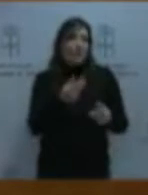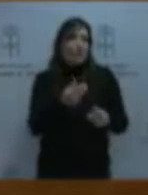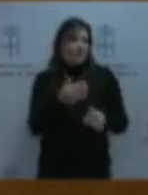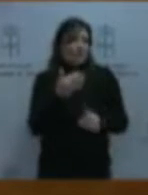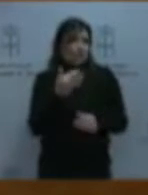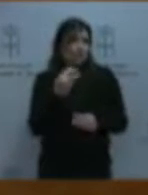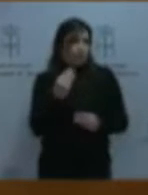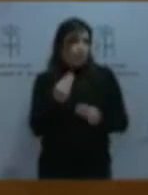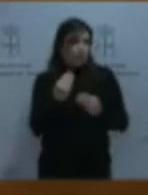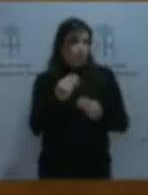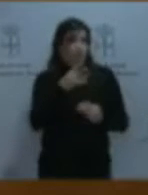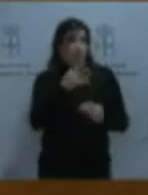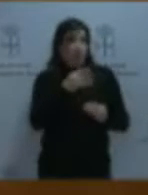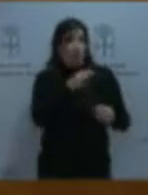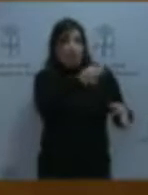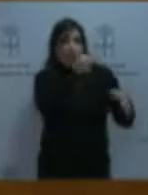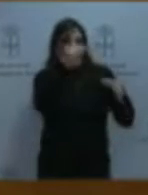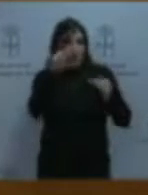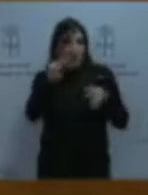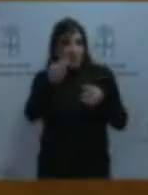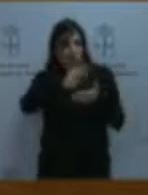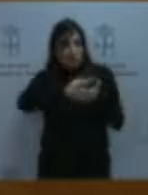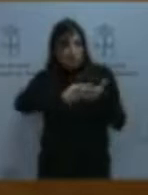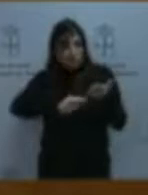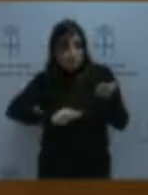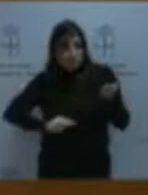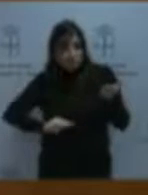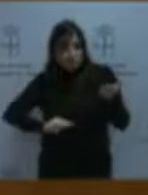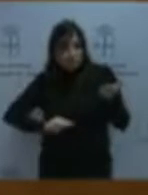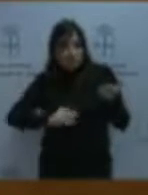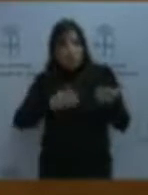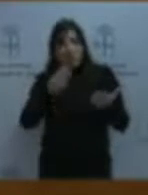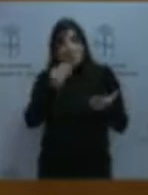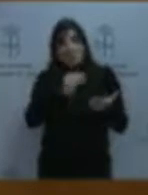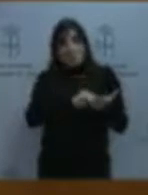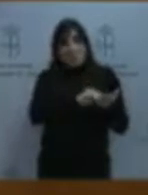acompaña muchas veces de discursos perguapos